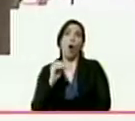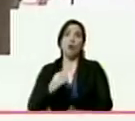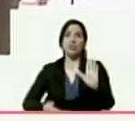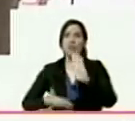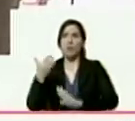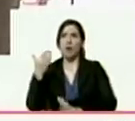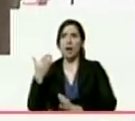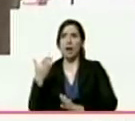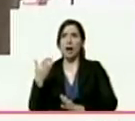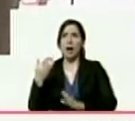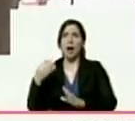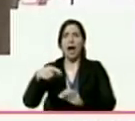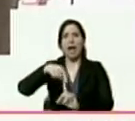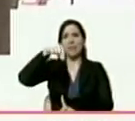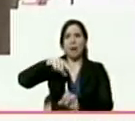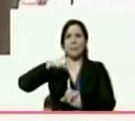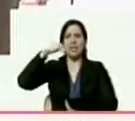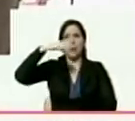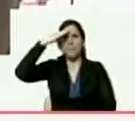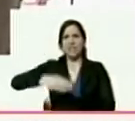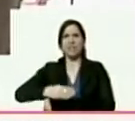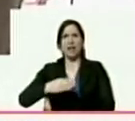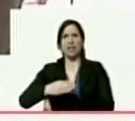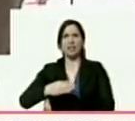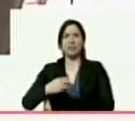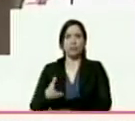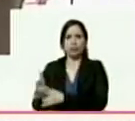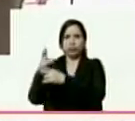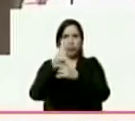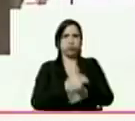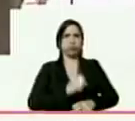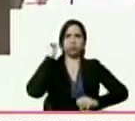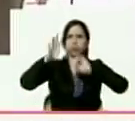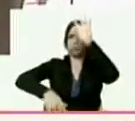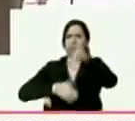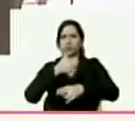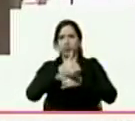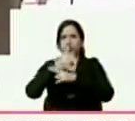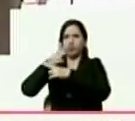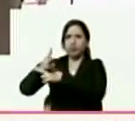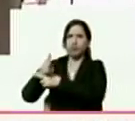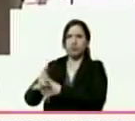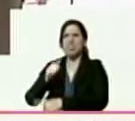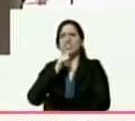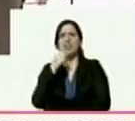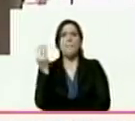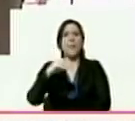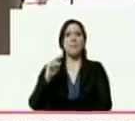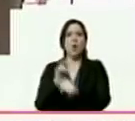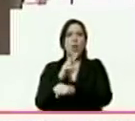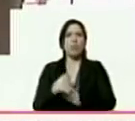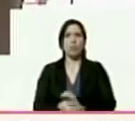distribuidor Altamira con unos militares con fusiles, lanzagranadas, ametralladoras? ¿Quién?